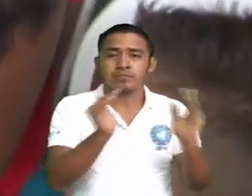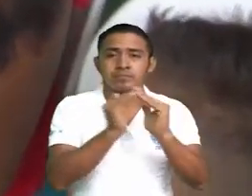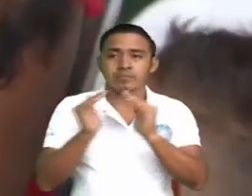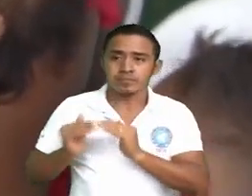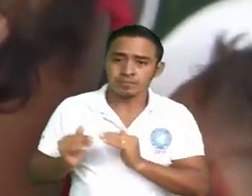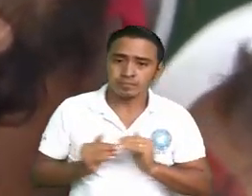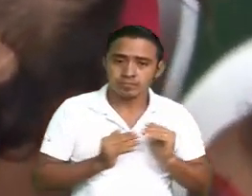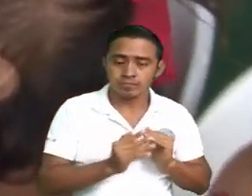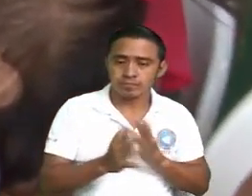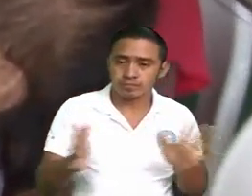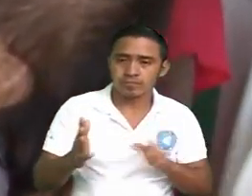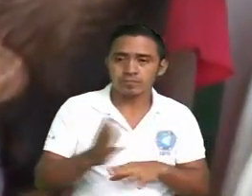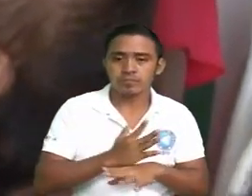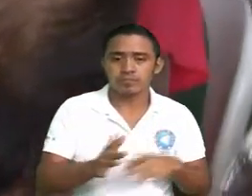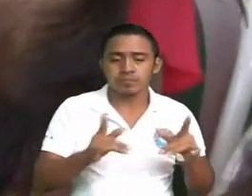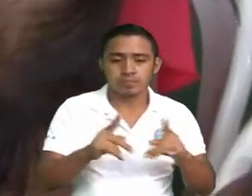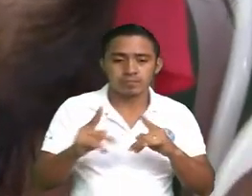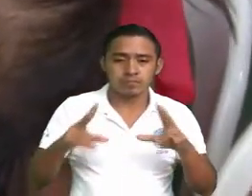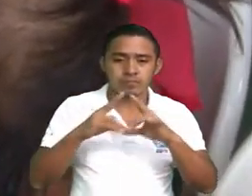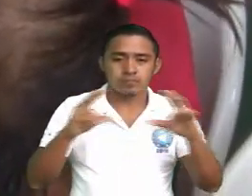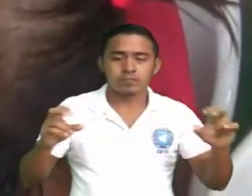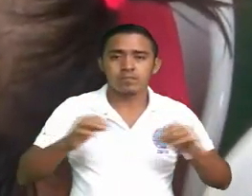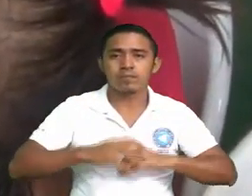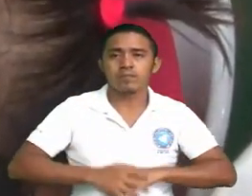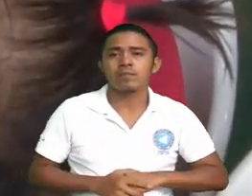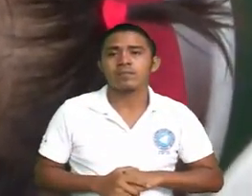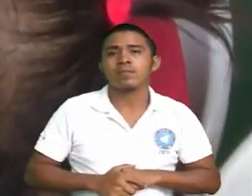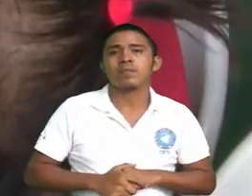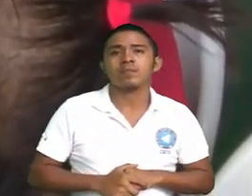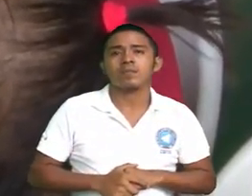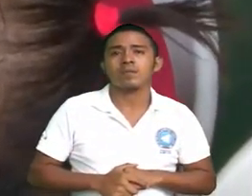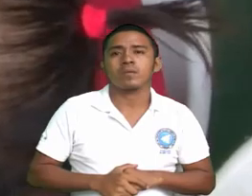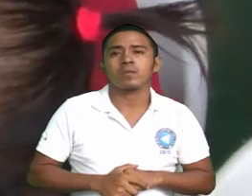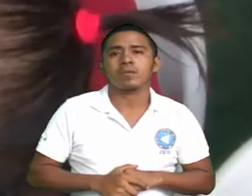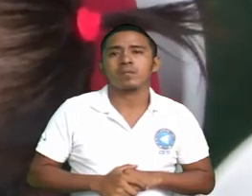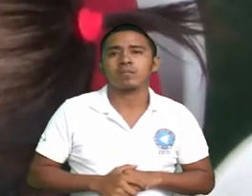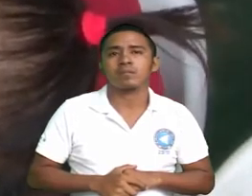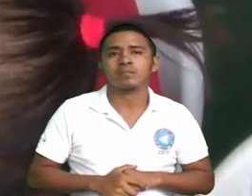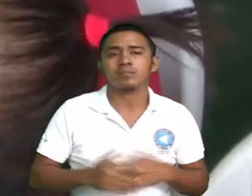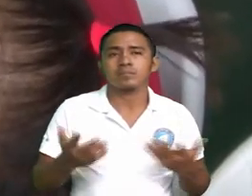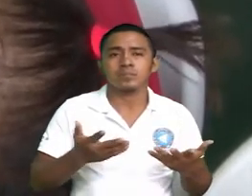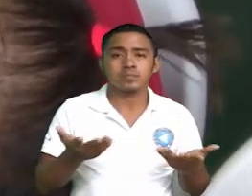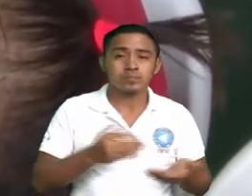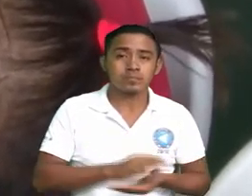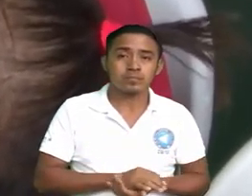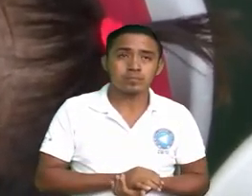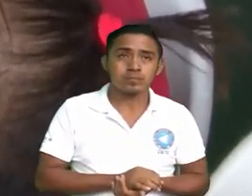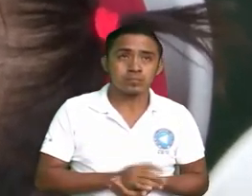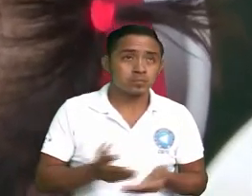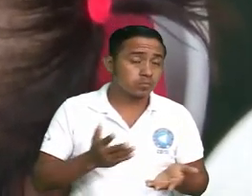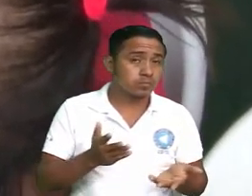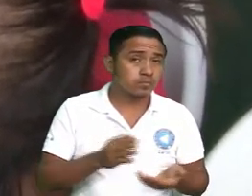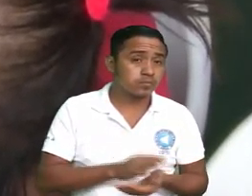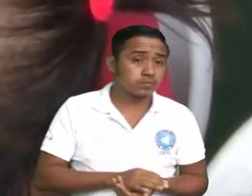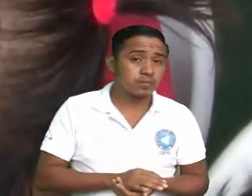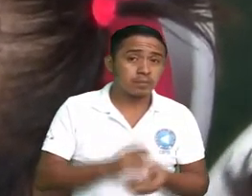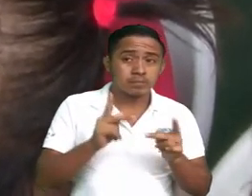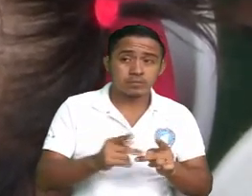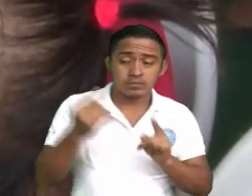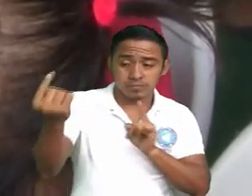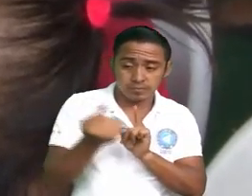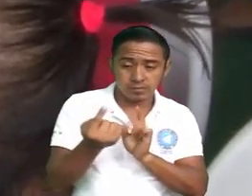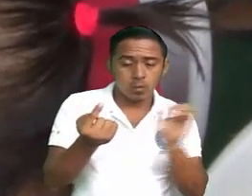uno de los nicaragüenses. ¿Cómo es más la aplicación de la vacuna? ¿Cómo se está dando más? ¿La gente